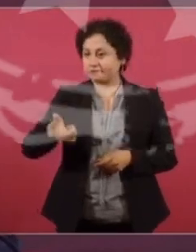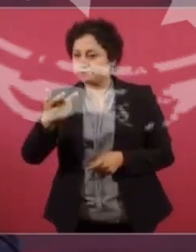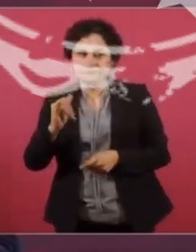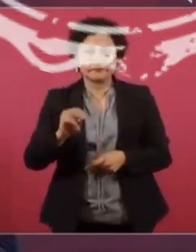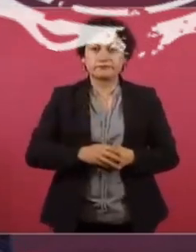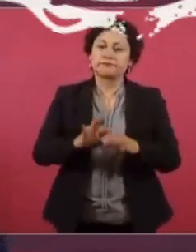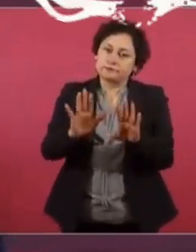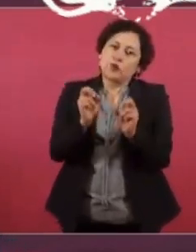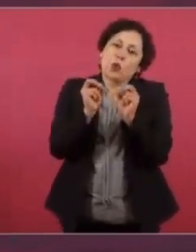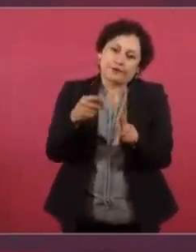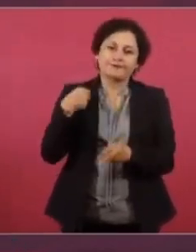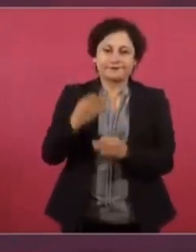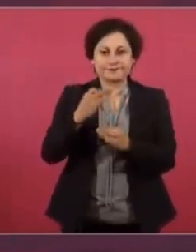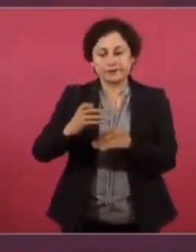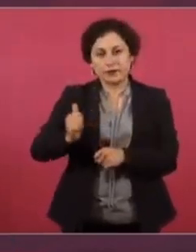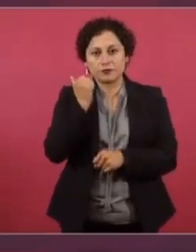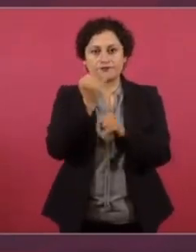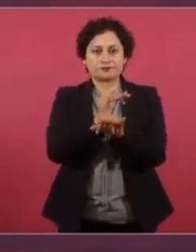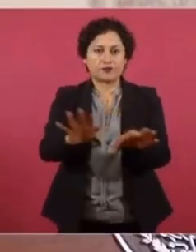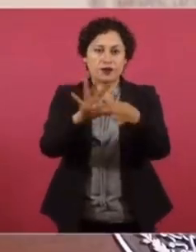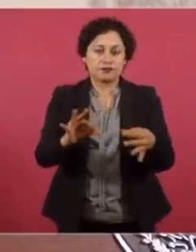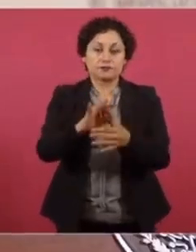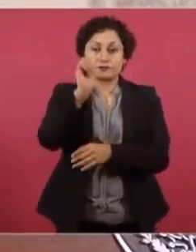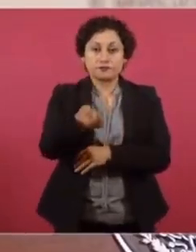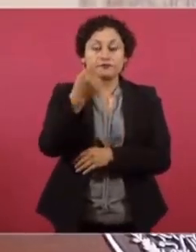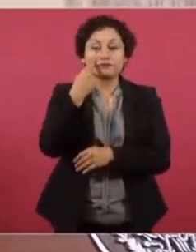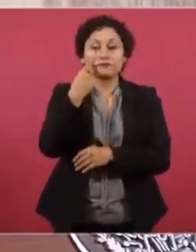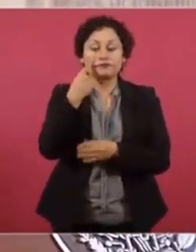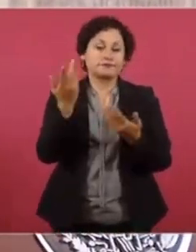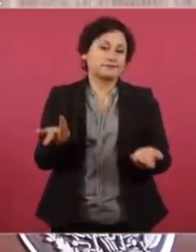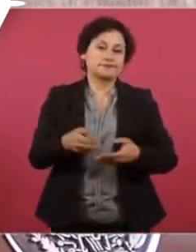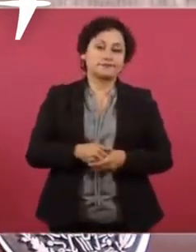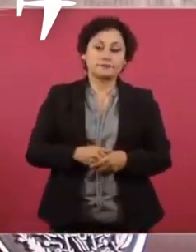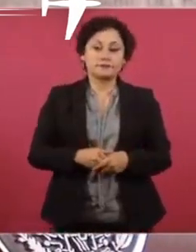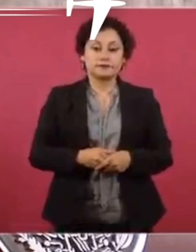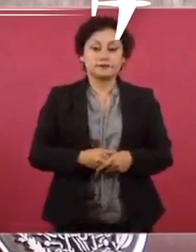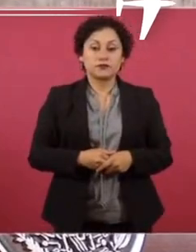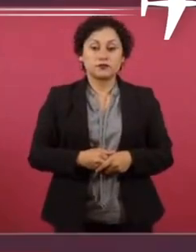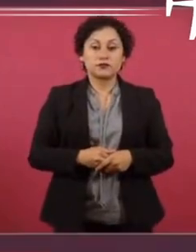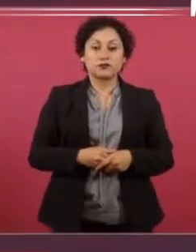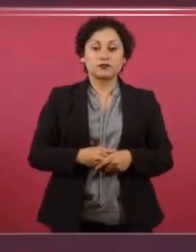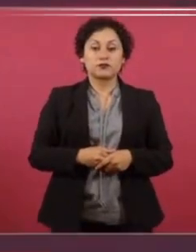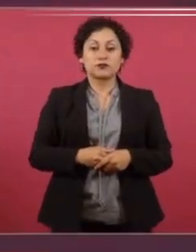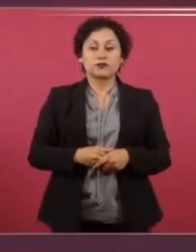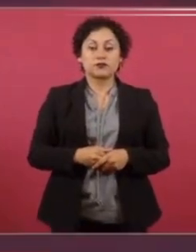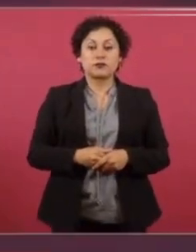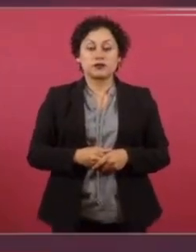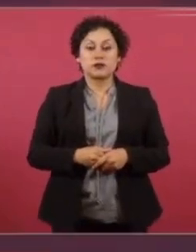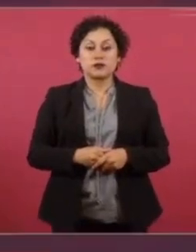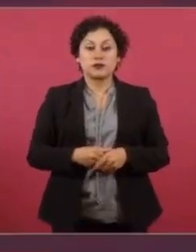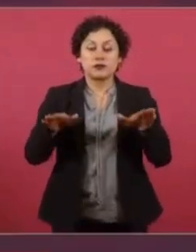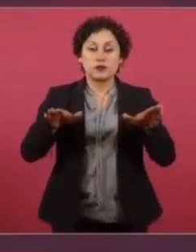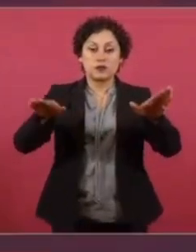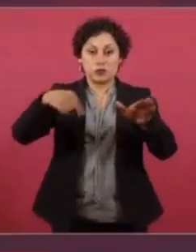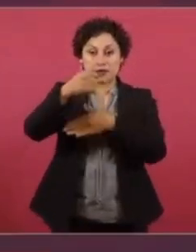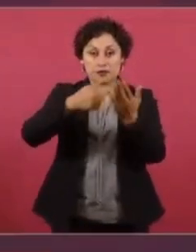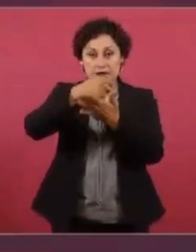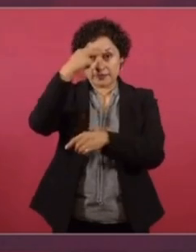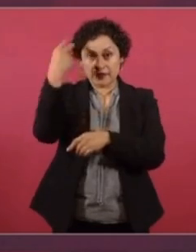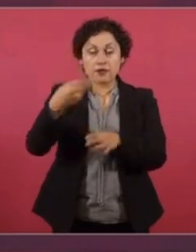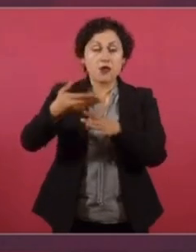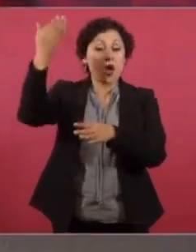pues aprovecho no para informar de que ya no es posible Tener el número de operaciones que hay actualmente en el aeropuerto de la